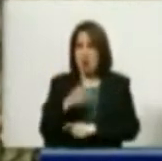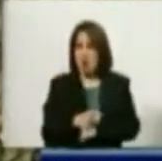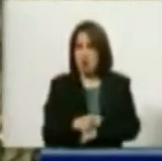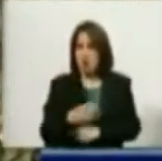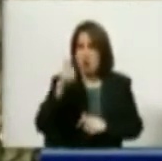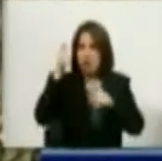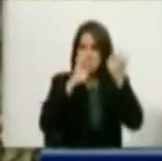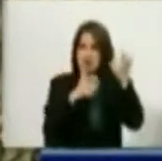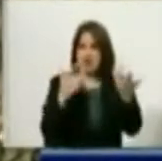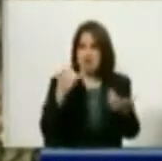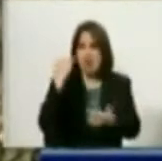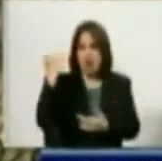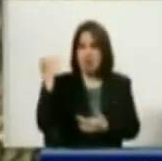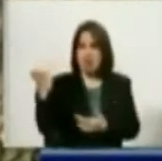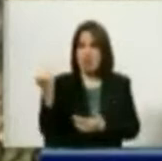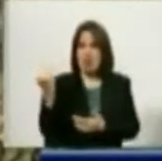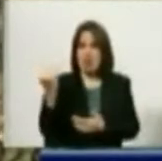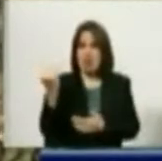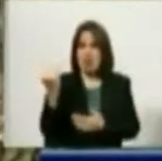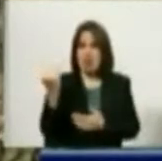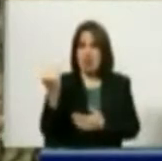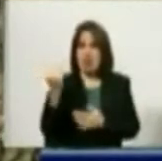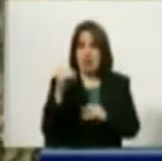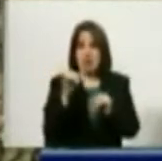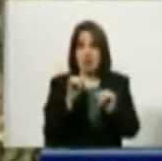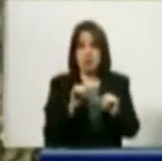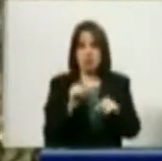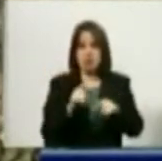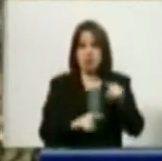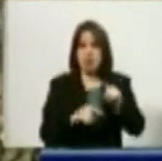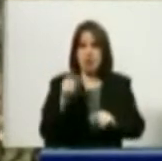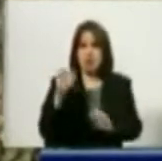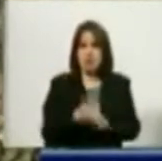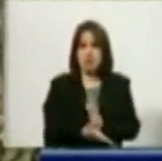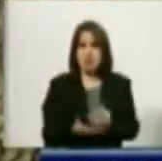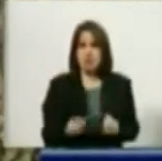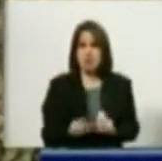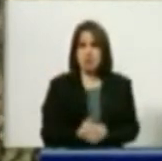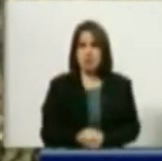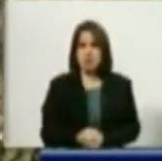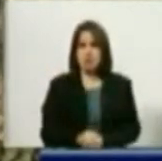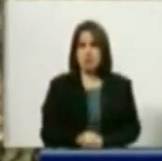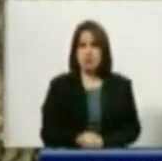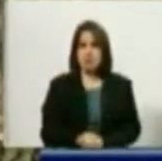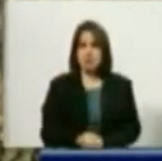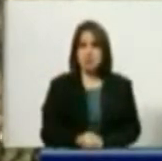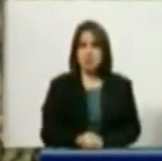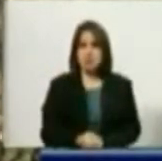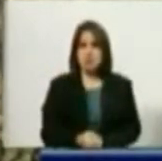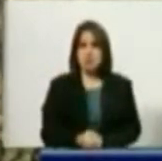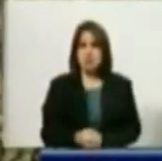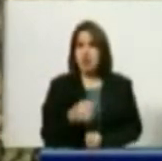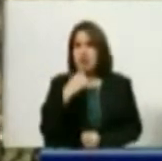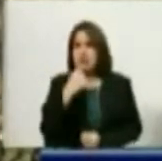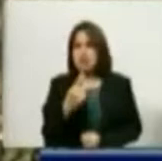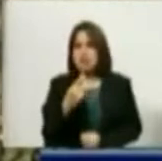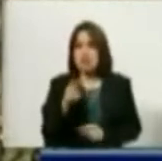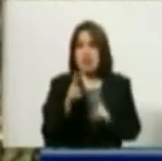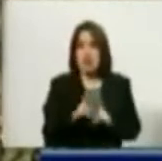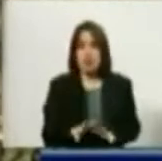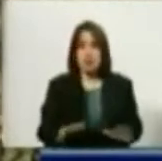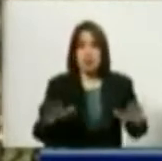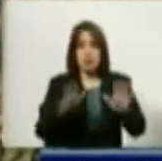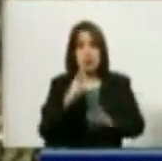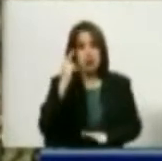se había llevado por la Constituyente un poco agente de las de él y por eso taiza se paró aquella abeja decir que era República bolivariana de Venezuela